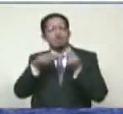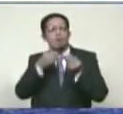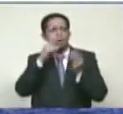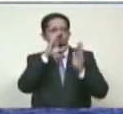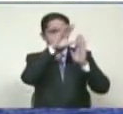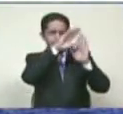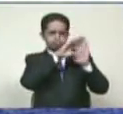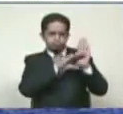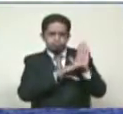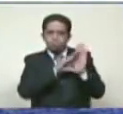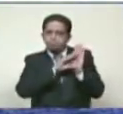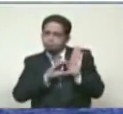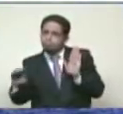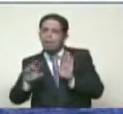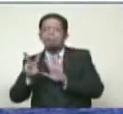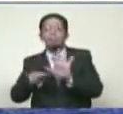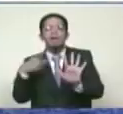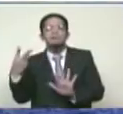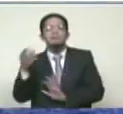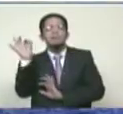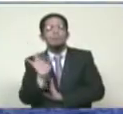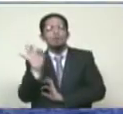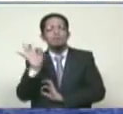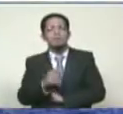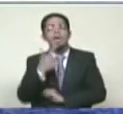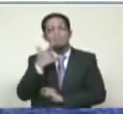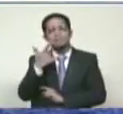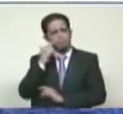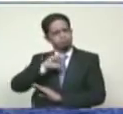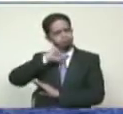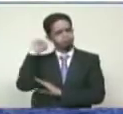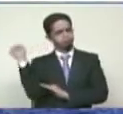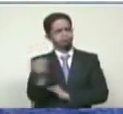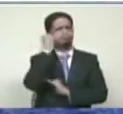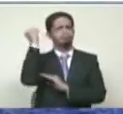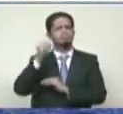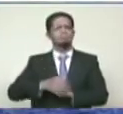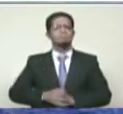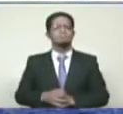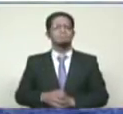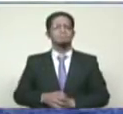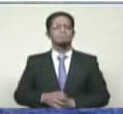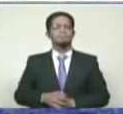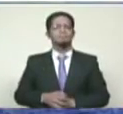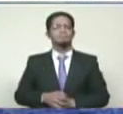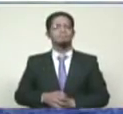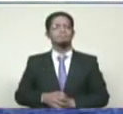y titula la prensa mundial: gran victoria de